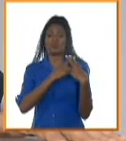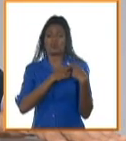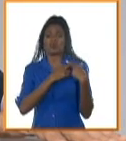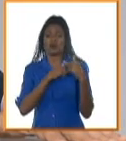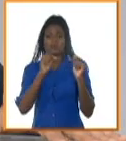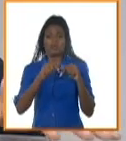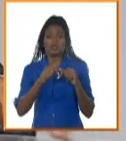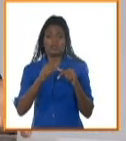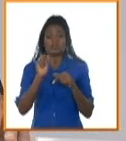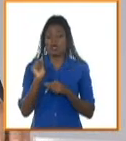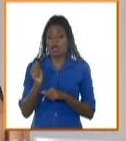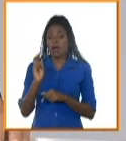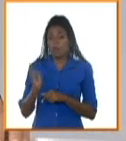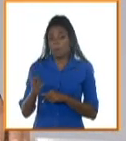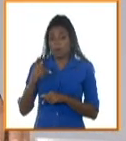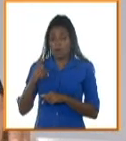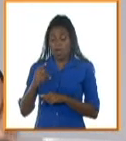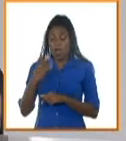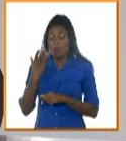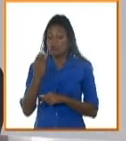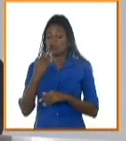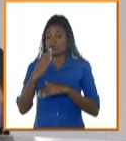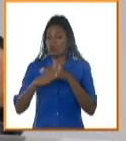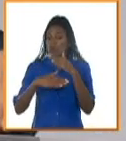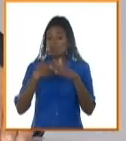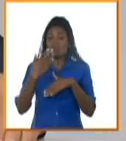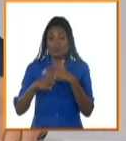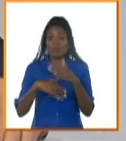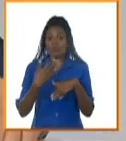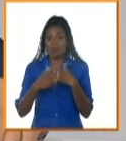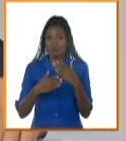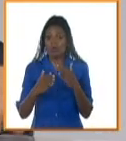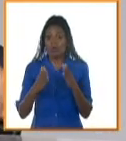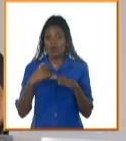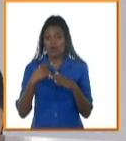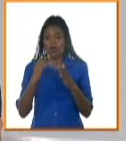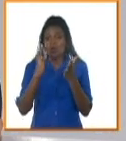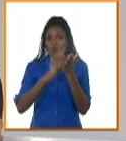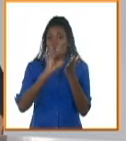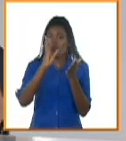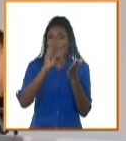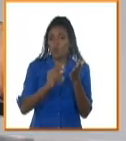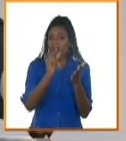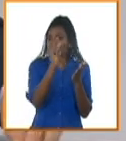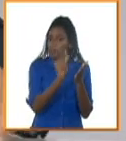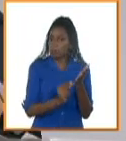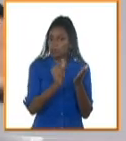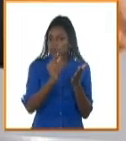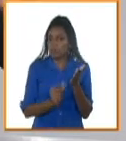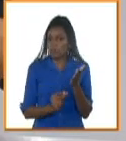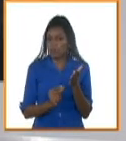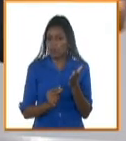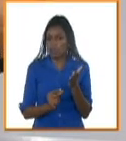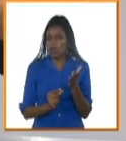estas plataformas porque se dan muchos problemas con las cuentas de los usuarios con